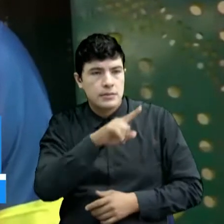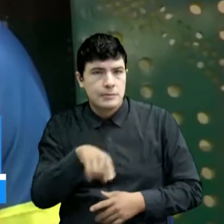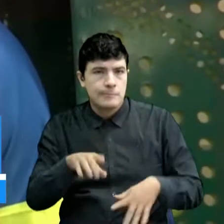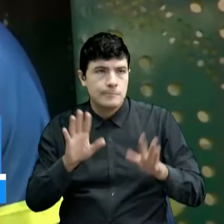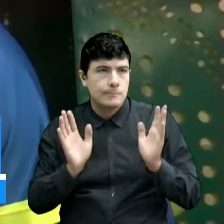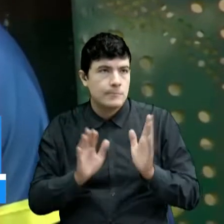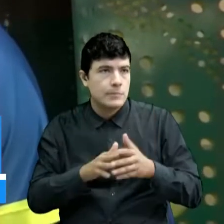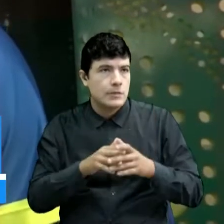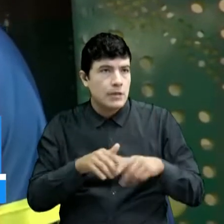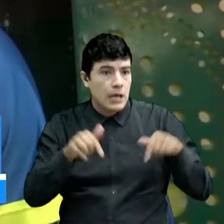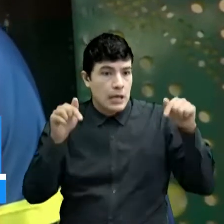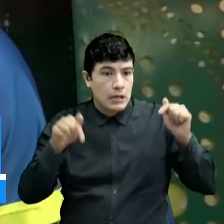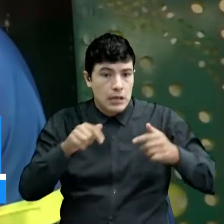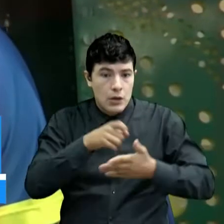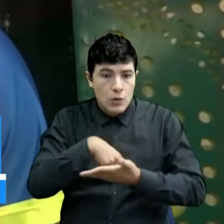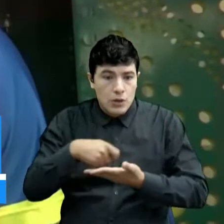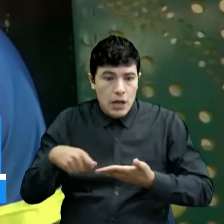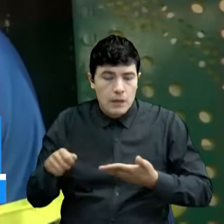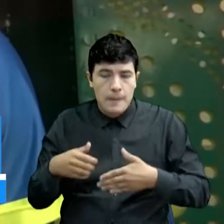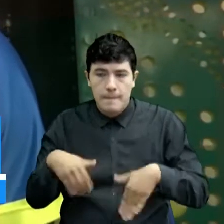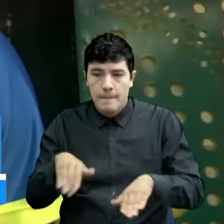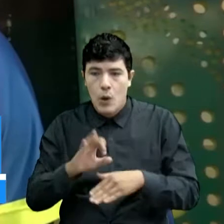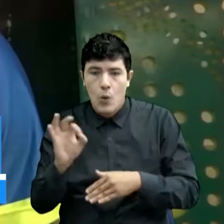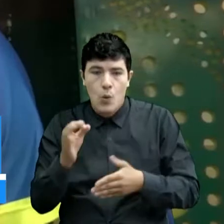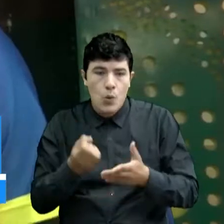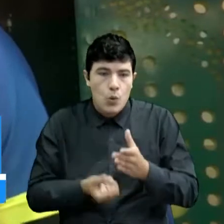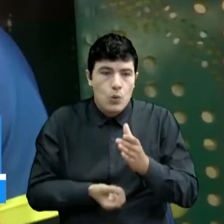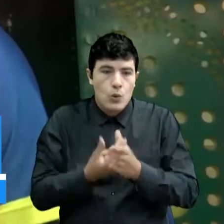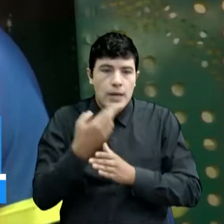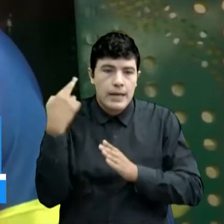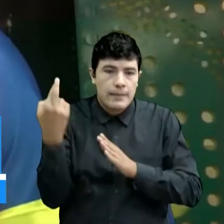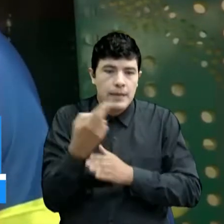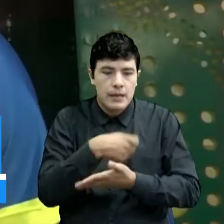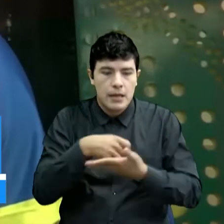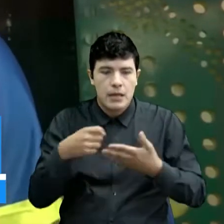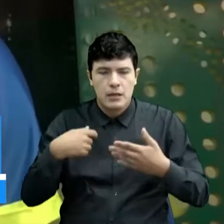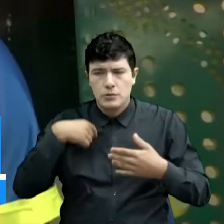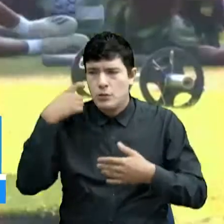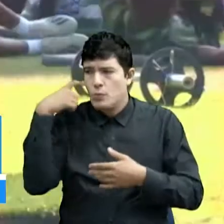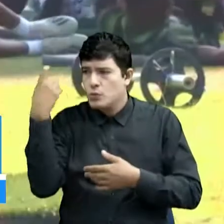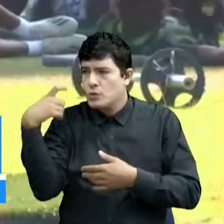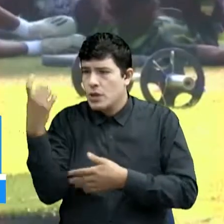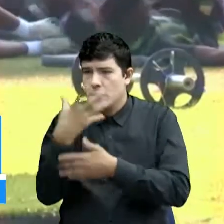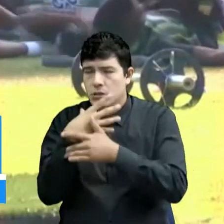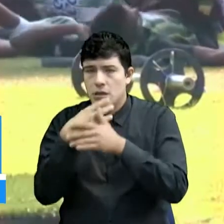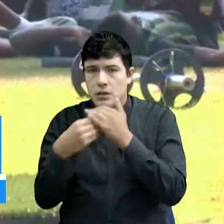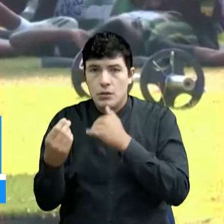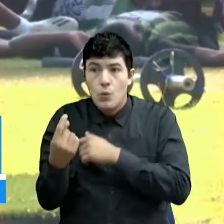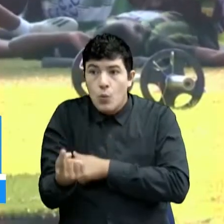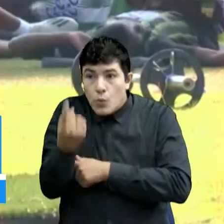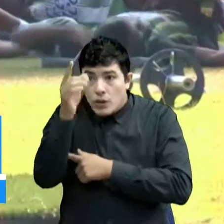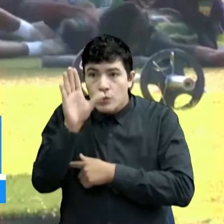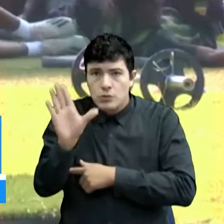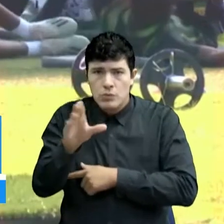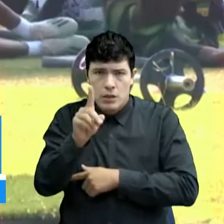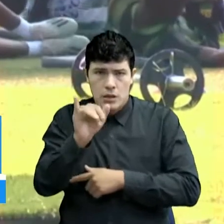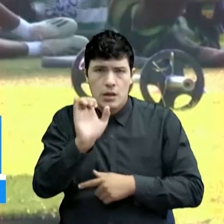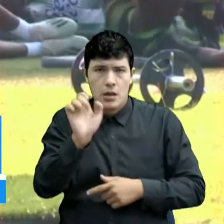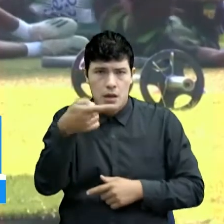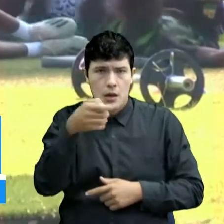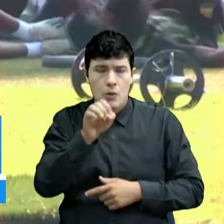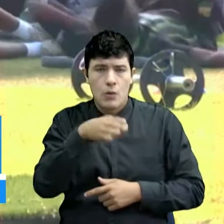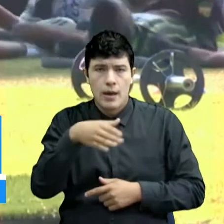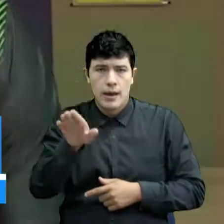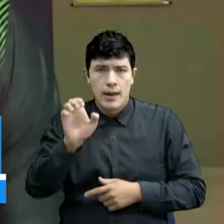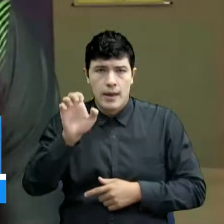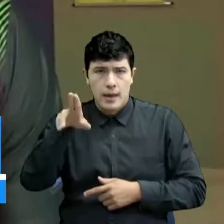si no aquí no me hacen para renovar o algo, buscaré obviamente mi salida. Y no será el único, Diego Erazo también dejará